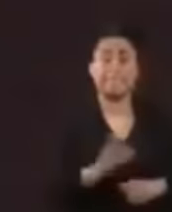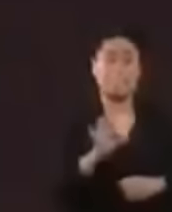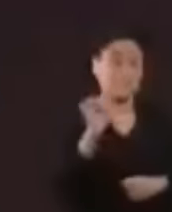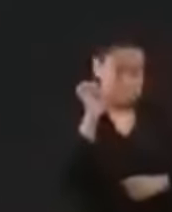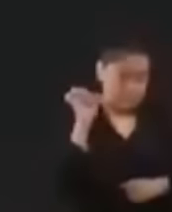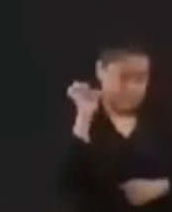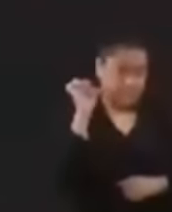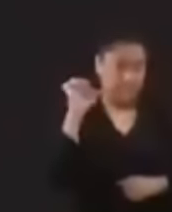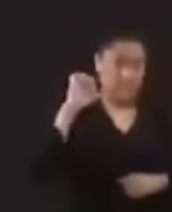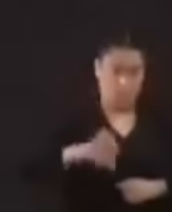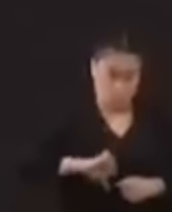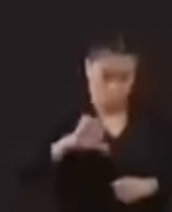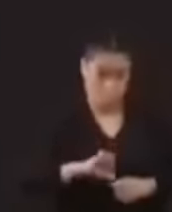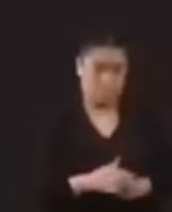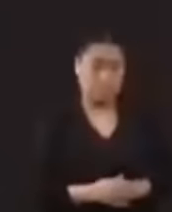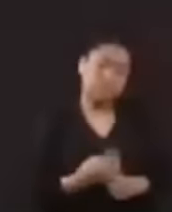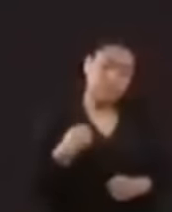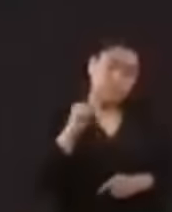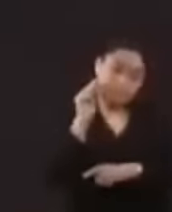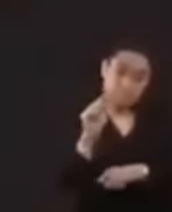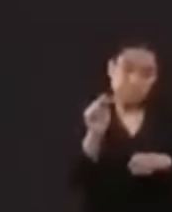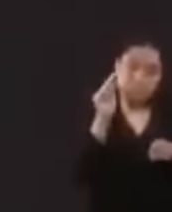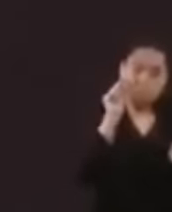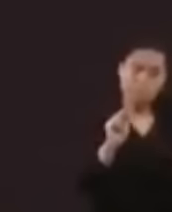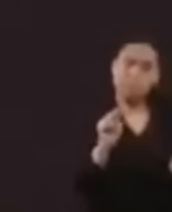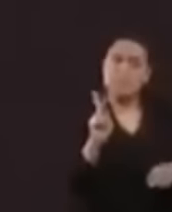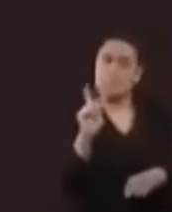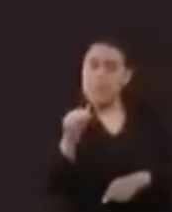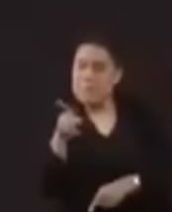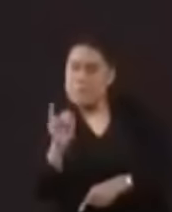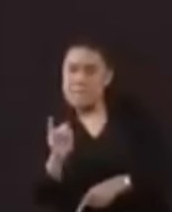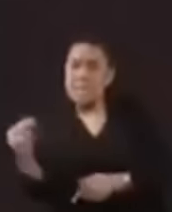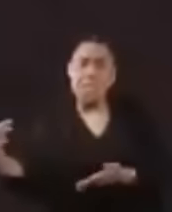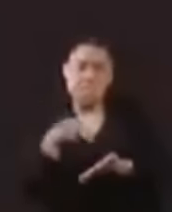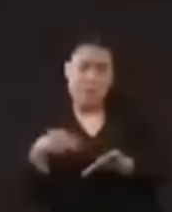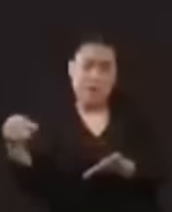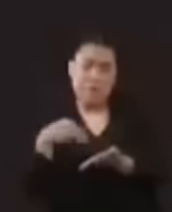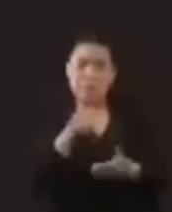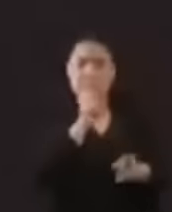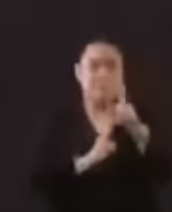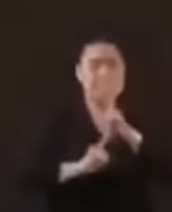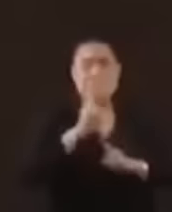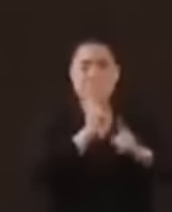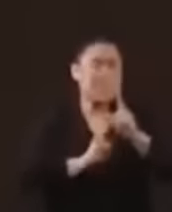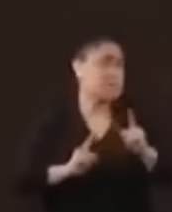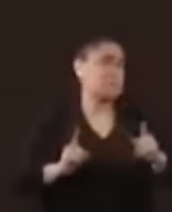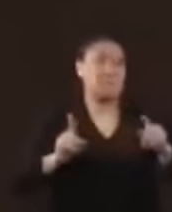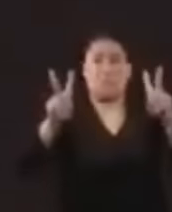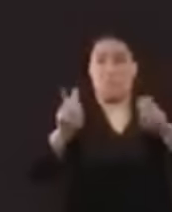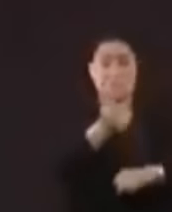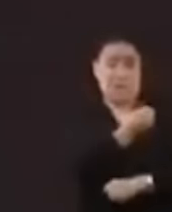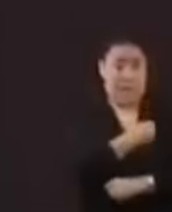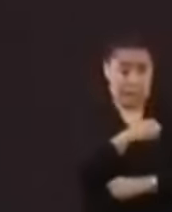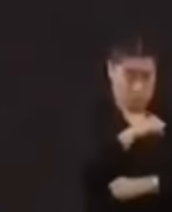de hoy, la oposición ha venido diciendo una serie de mentiras. En materia de salud, por ejemplo, han